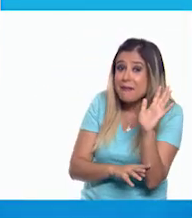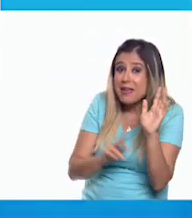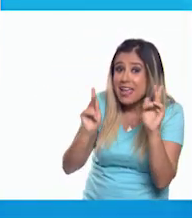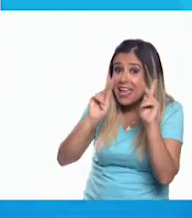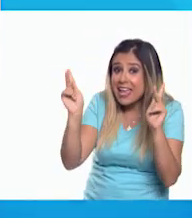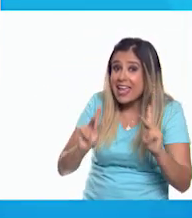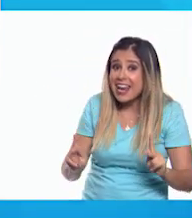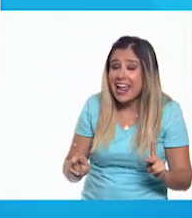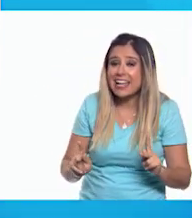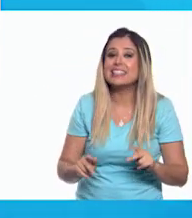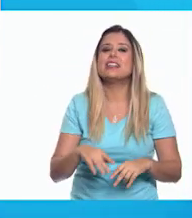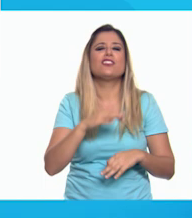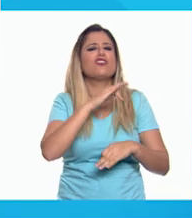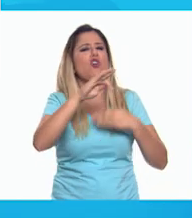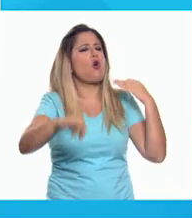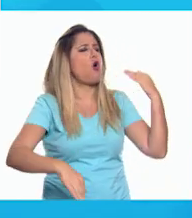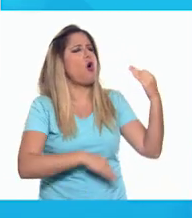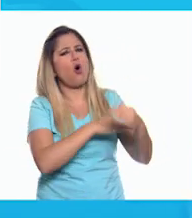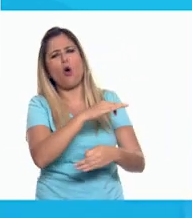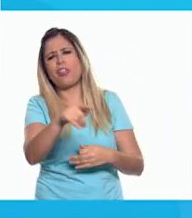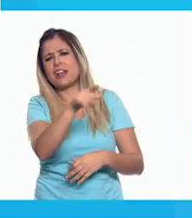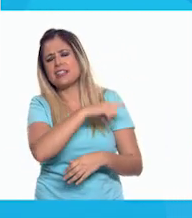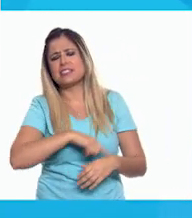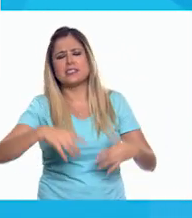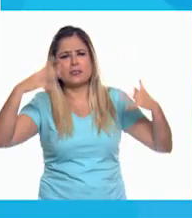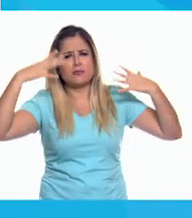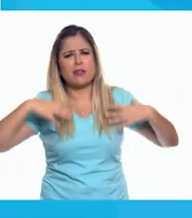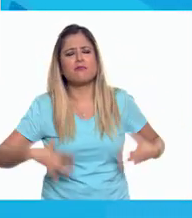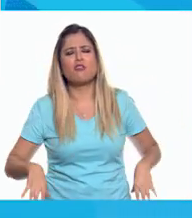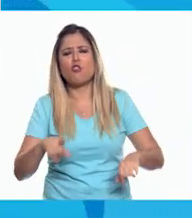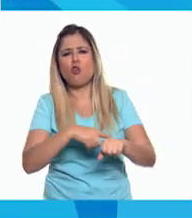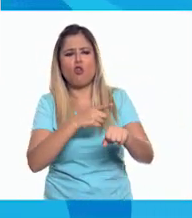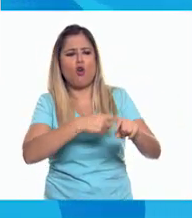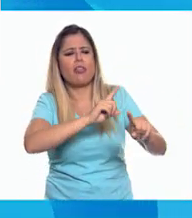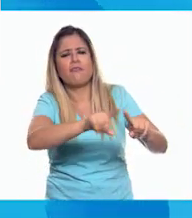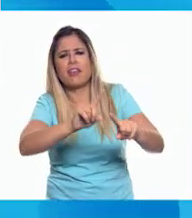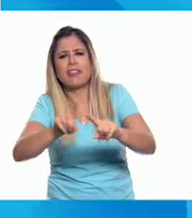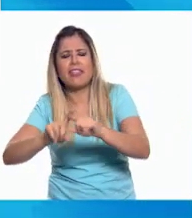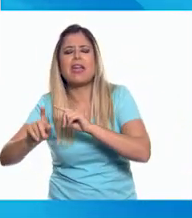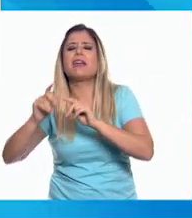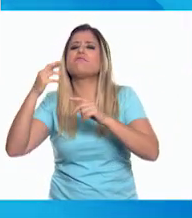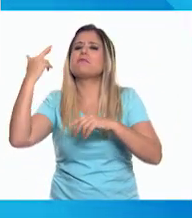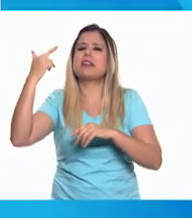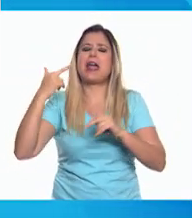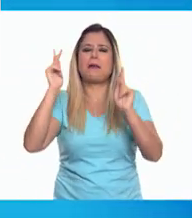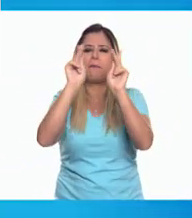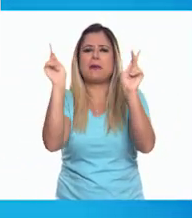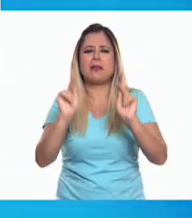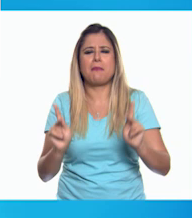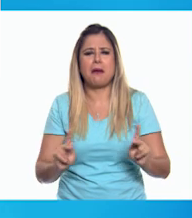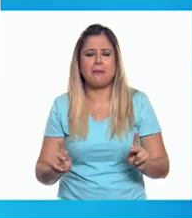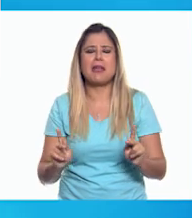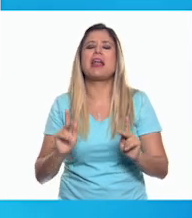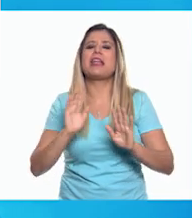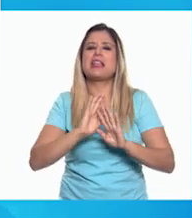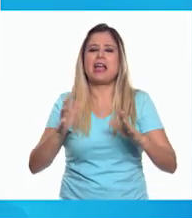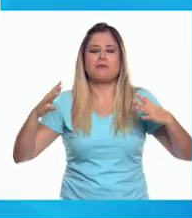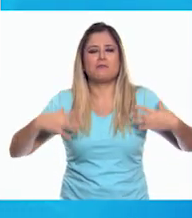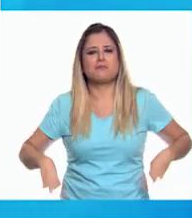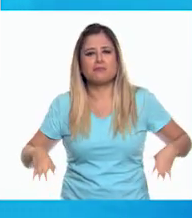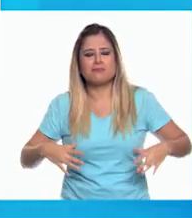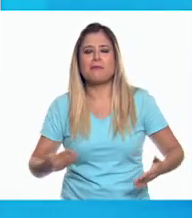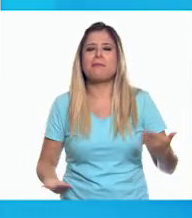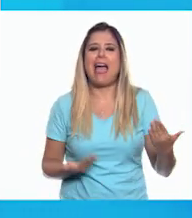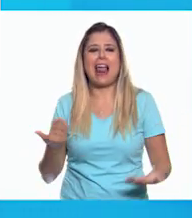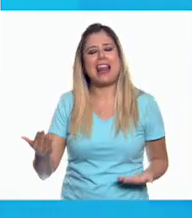hecho, éramos todas reinas de la primavera. Todas llevábamos un vestido de color diferente y salimos por el patio a hacer un